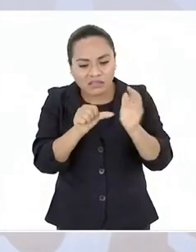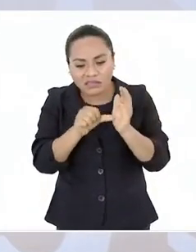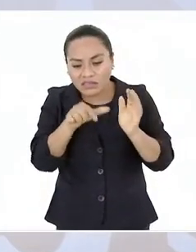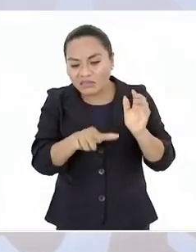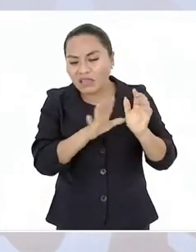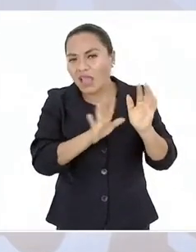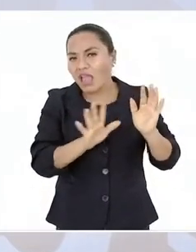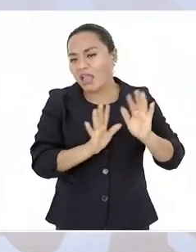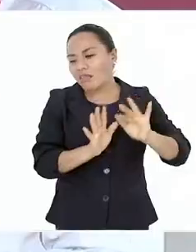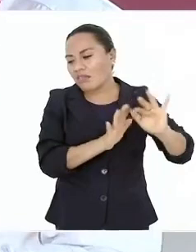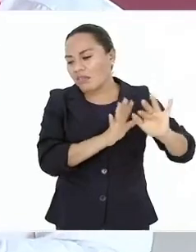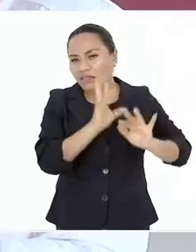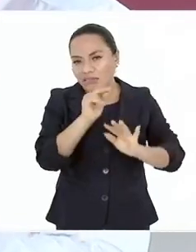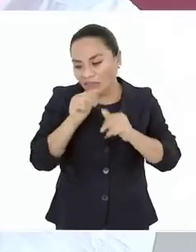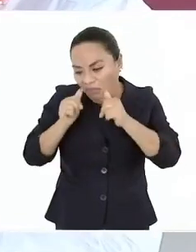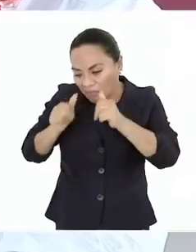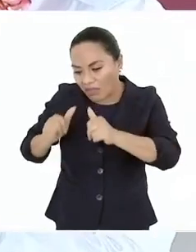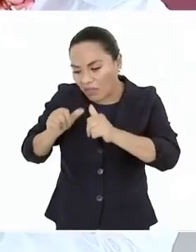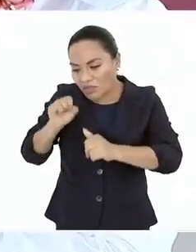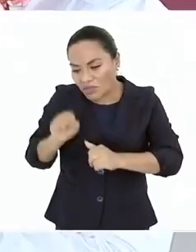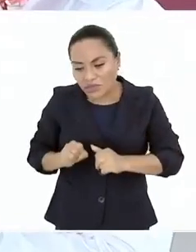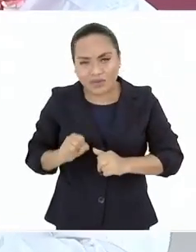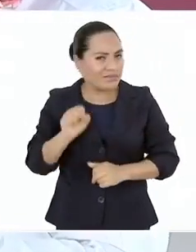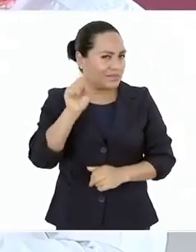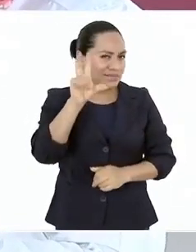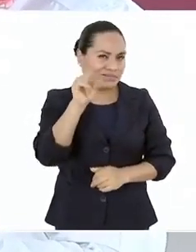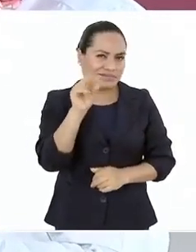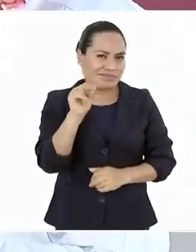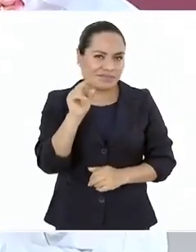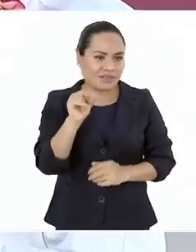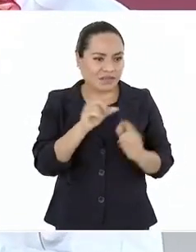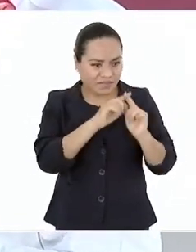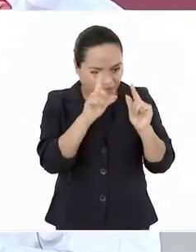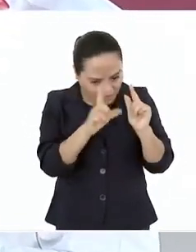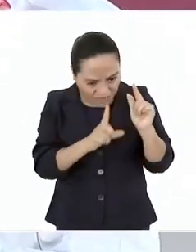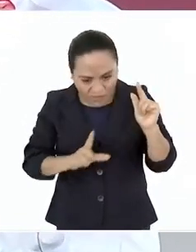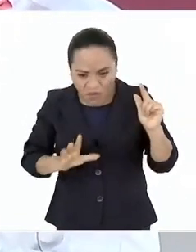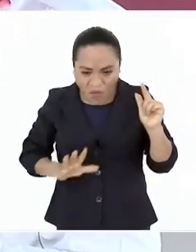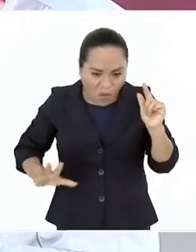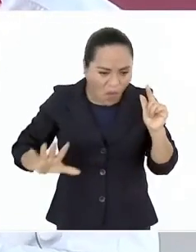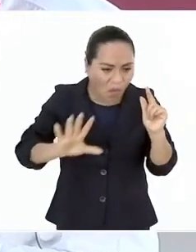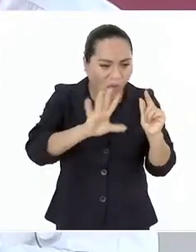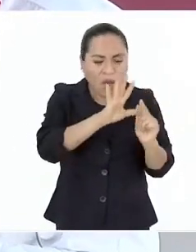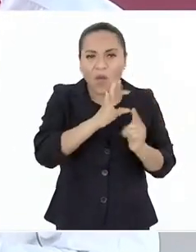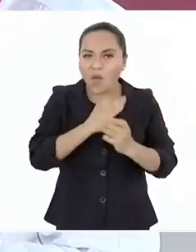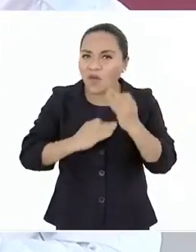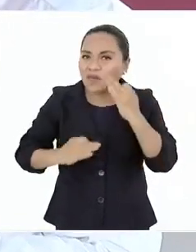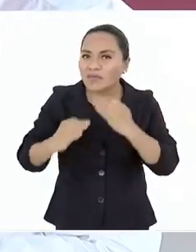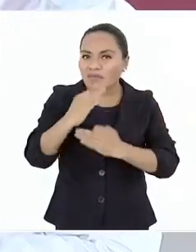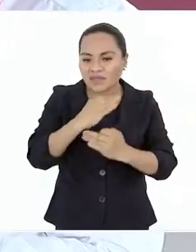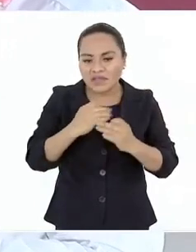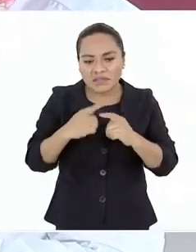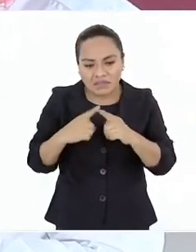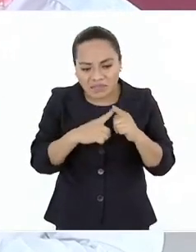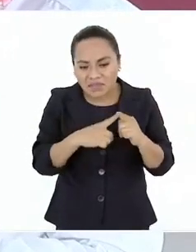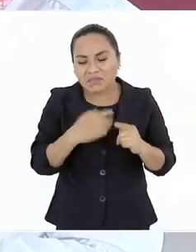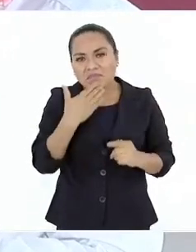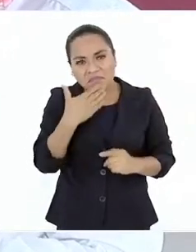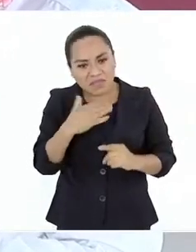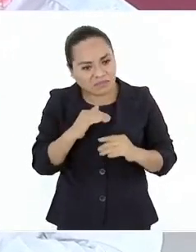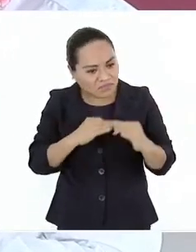centro. Se trata de darle más atención a la región